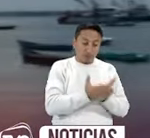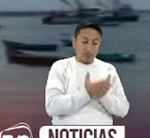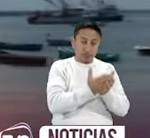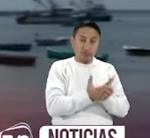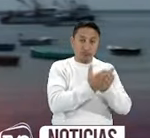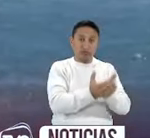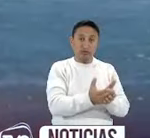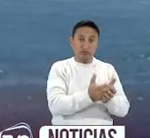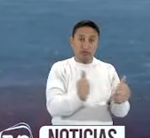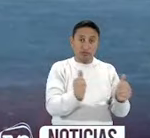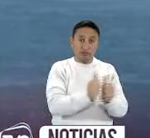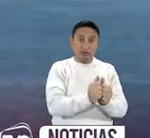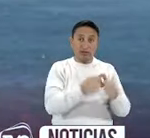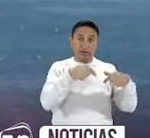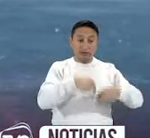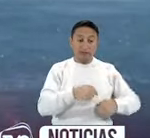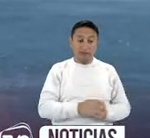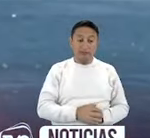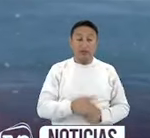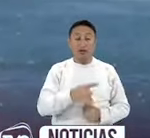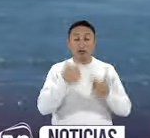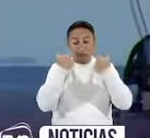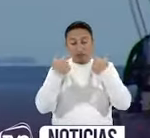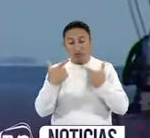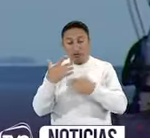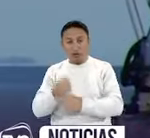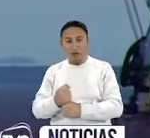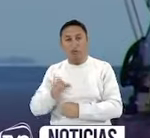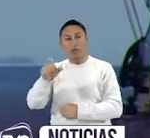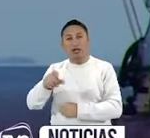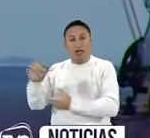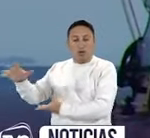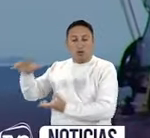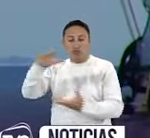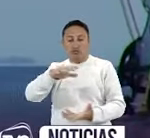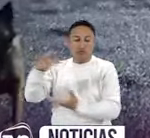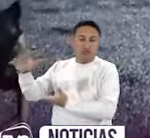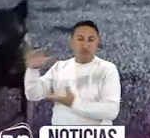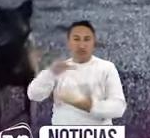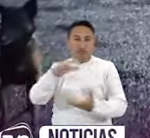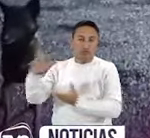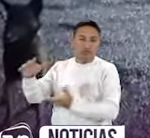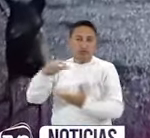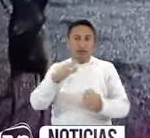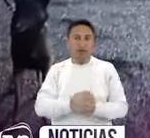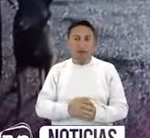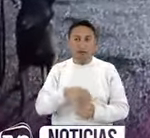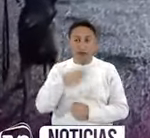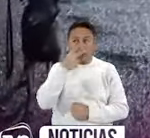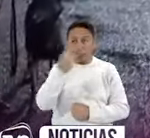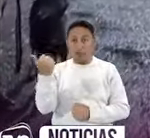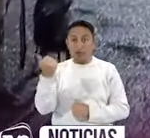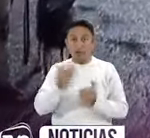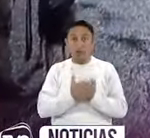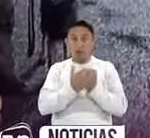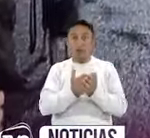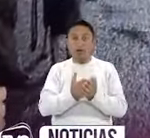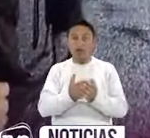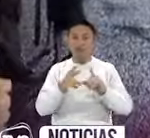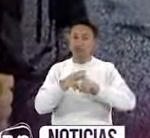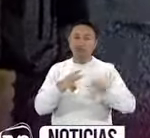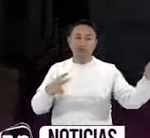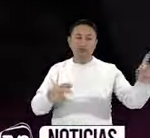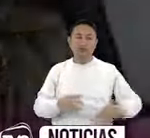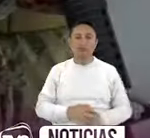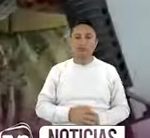lugar, posiblemente dando seguridad a quienes embarcaban el alcaloide, que al percatarse de la presencia militar, se dieron a la fuga.